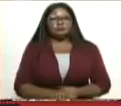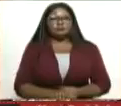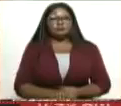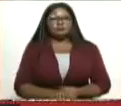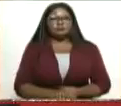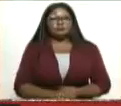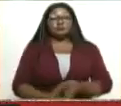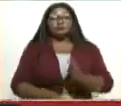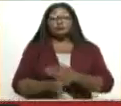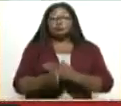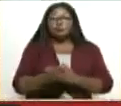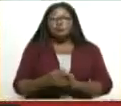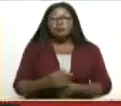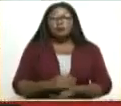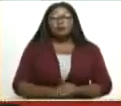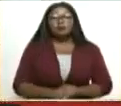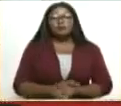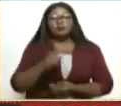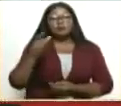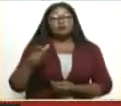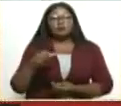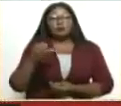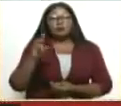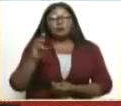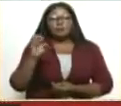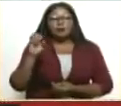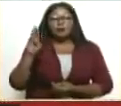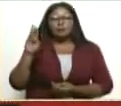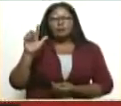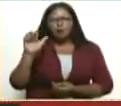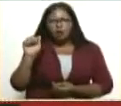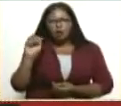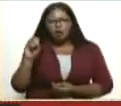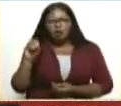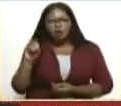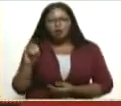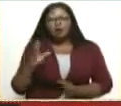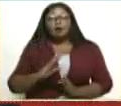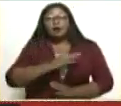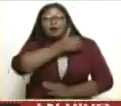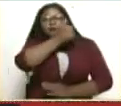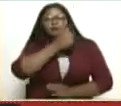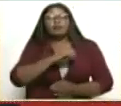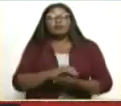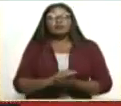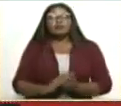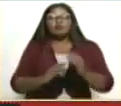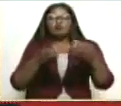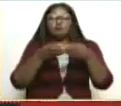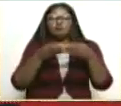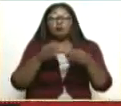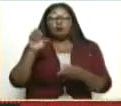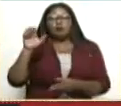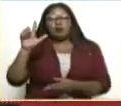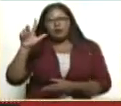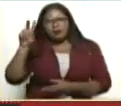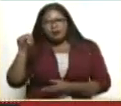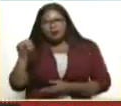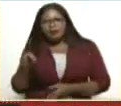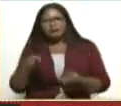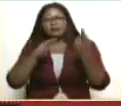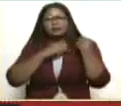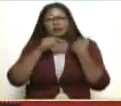A continuación, palabras de Pablo Beltrán, jefe de la Delegación del Ejército de Liberación Nacional,